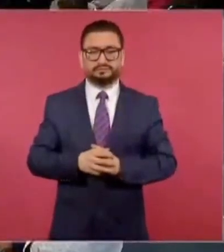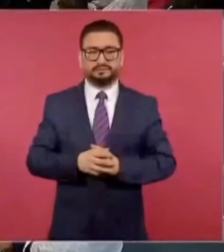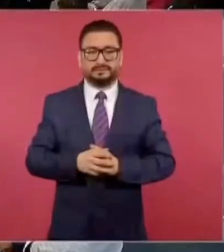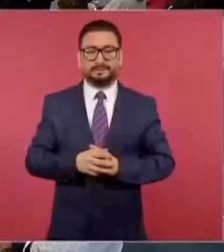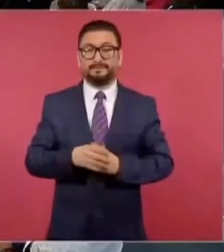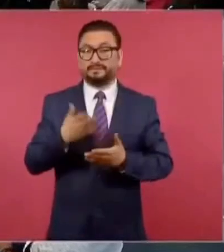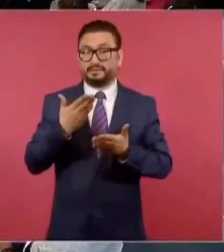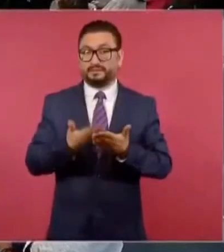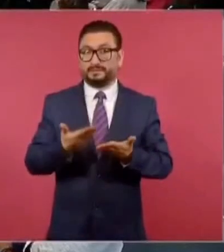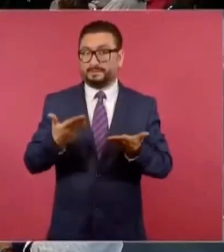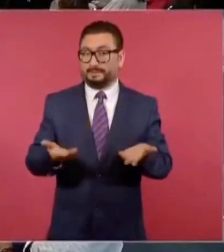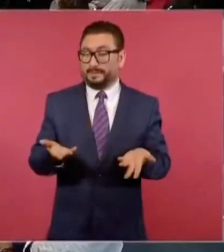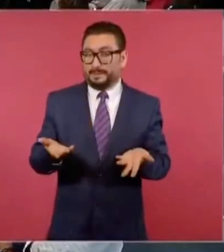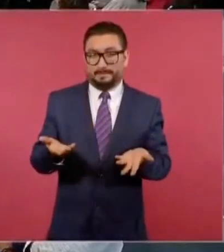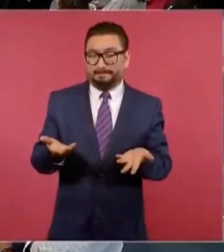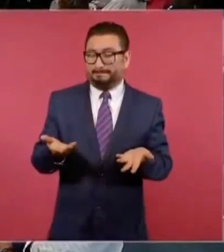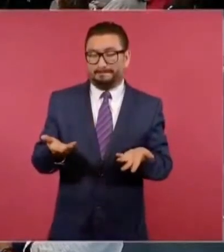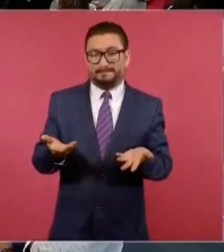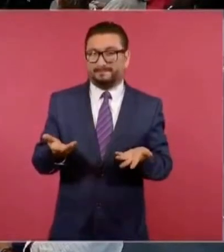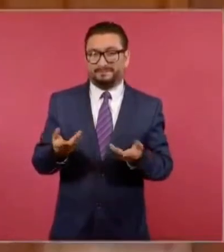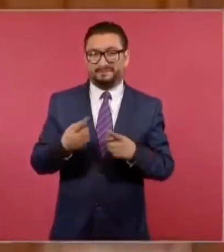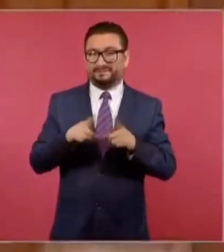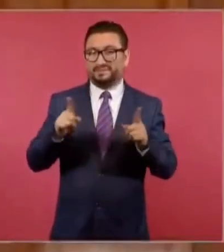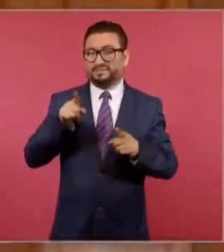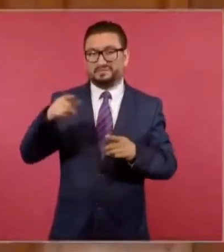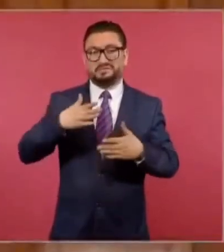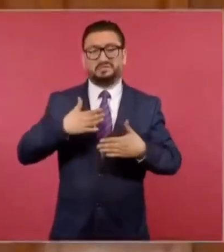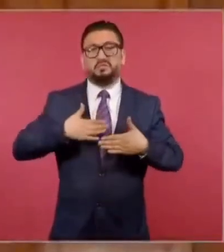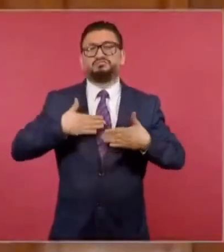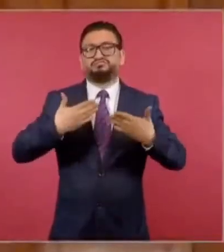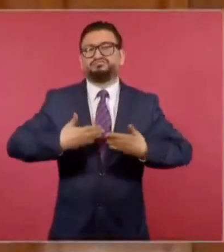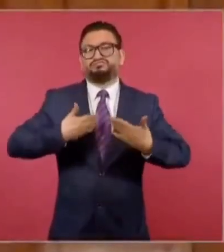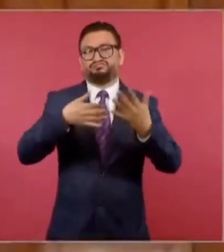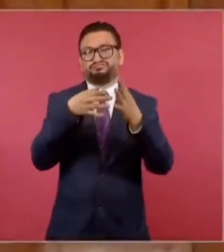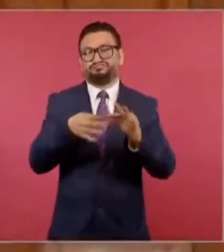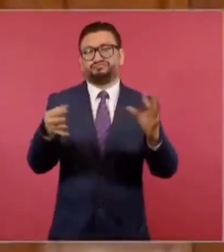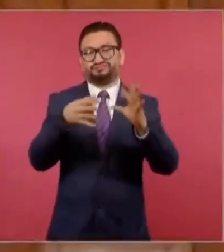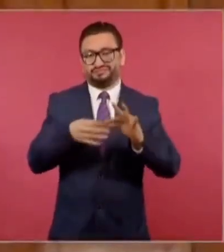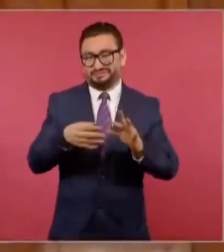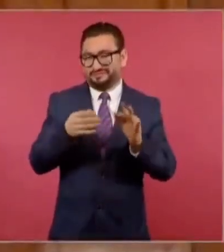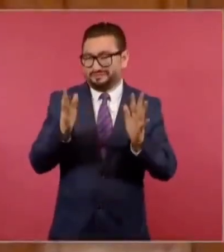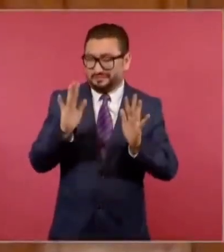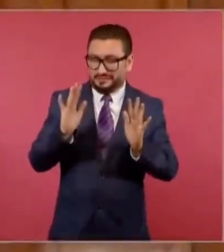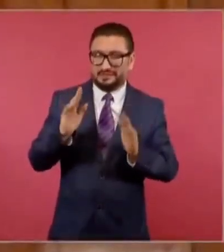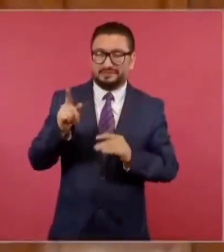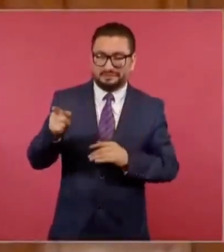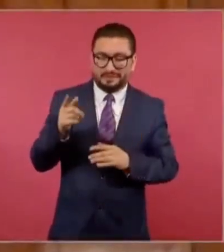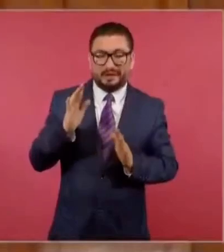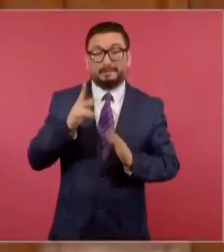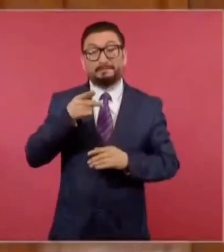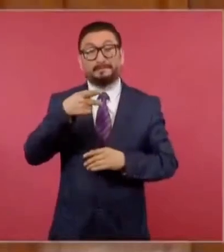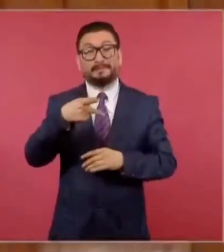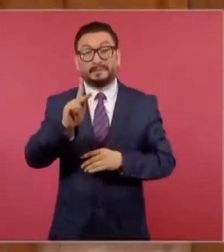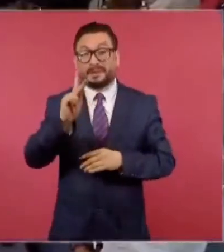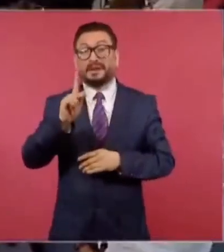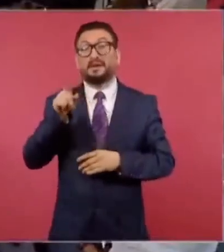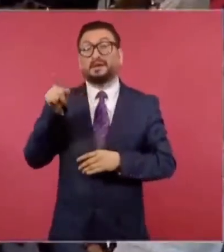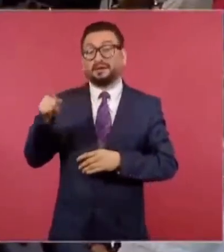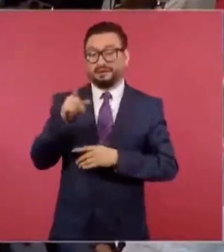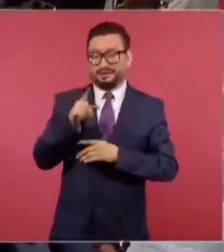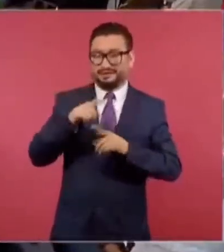Y ahora, pues hasta se sinceró, ¿no?, el apapacho. No, pero